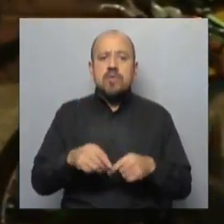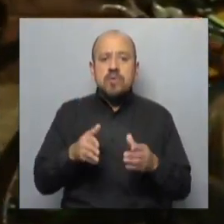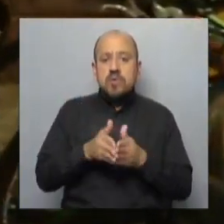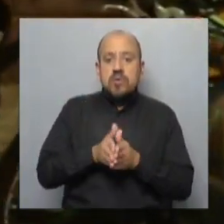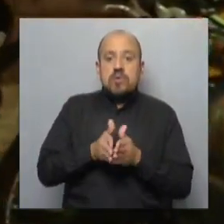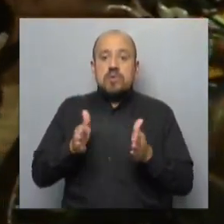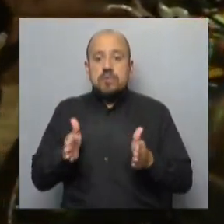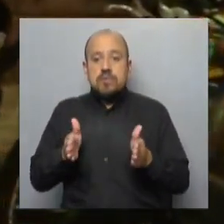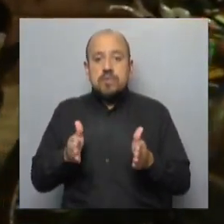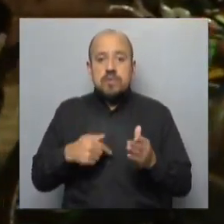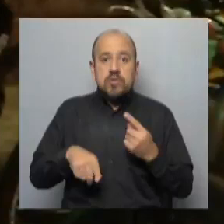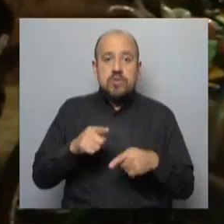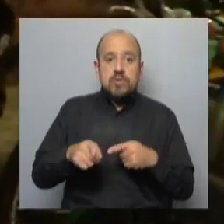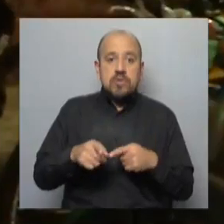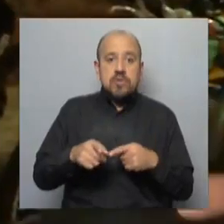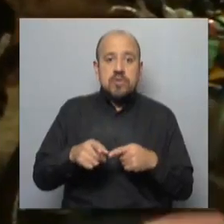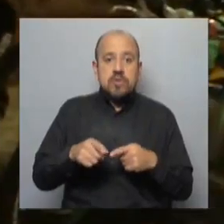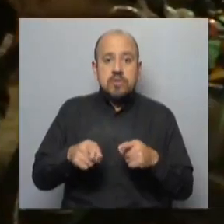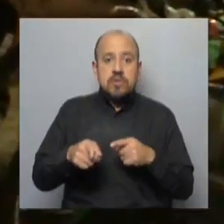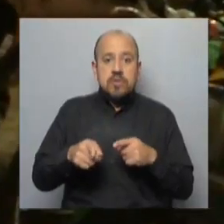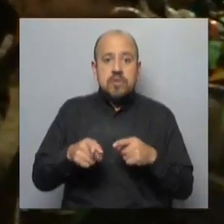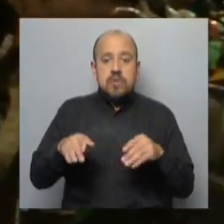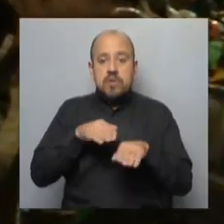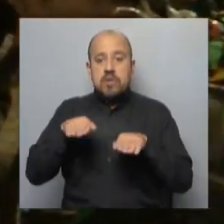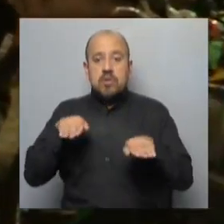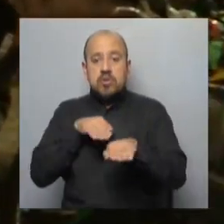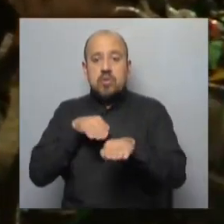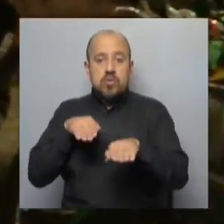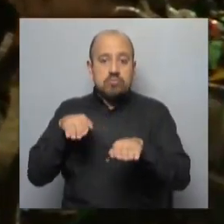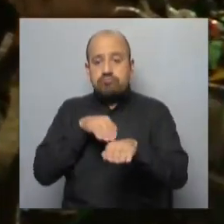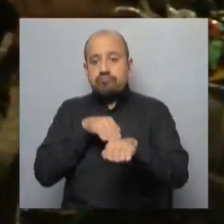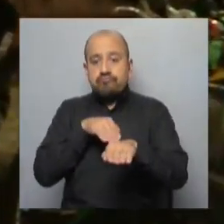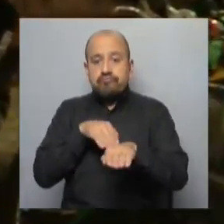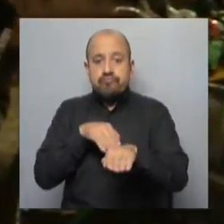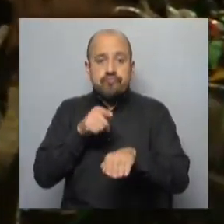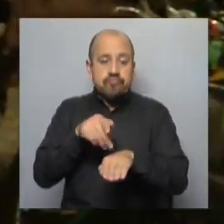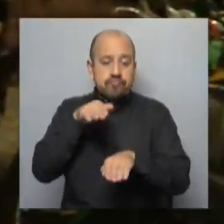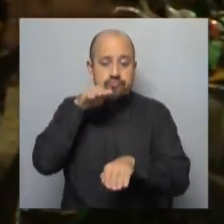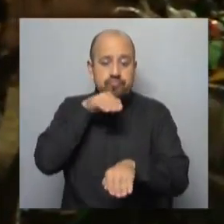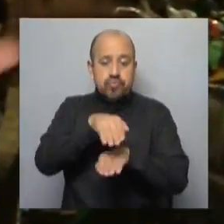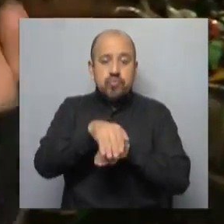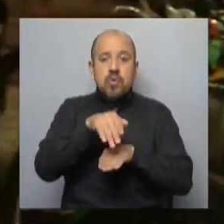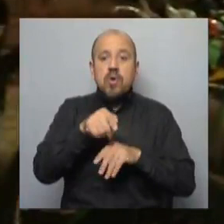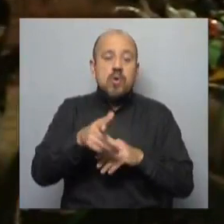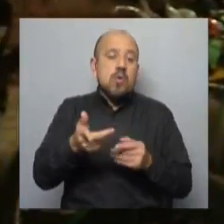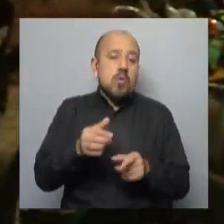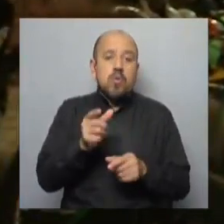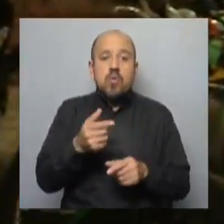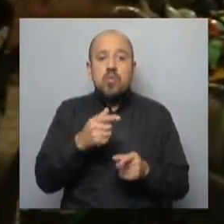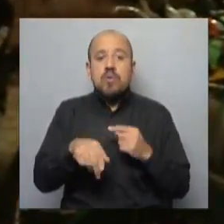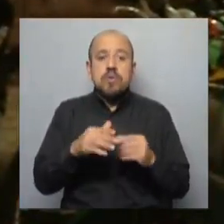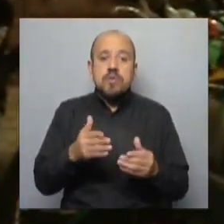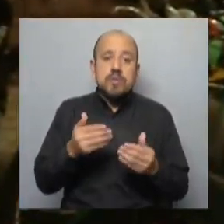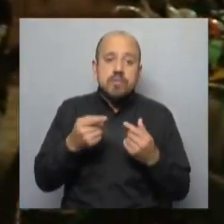tránsito entonces los autos estacionan simplemente se necesitan formas de señalización de las bicisendas